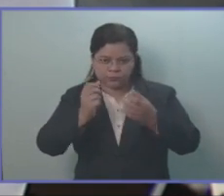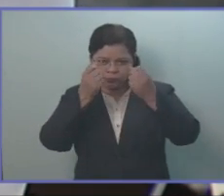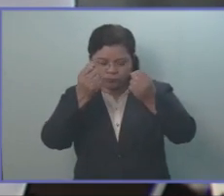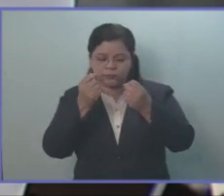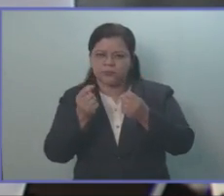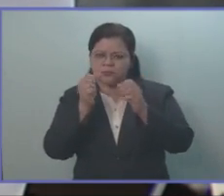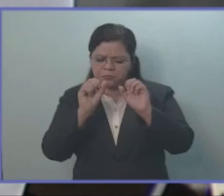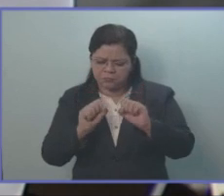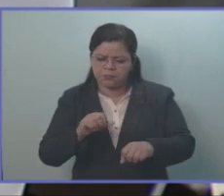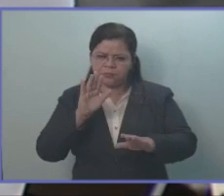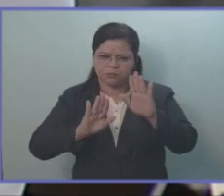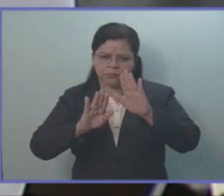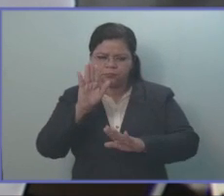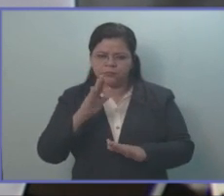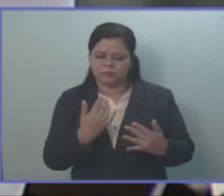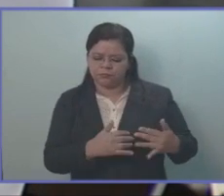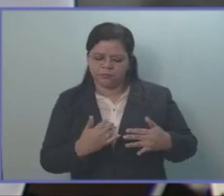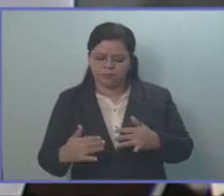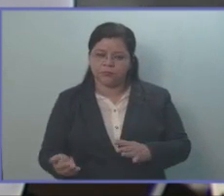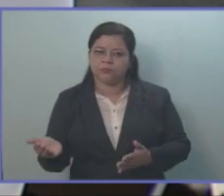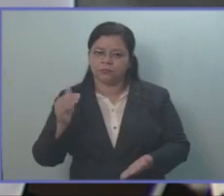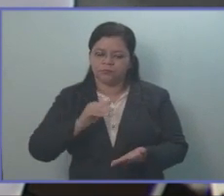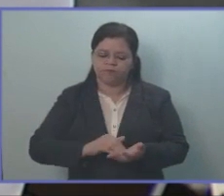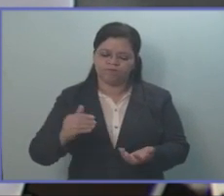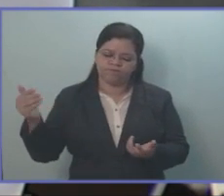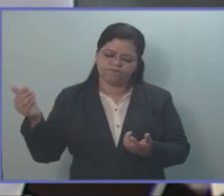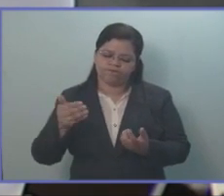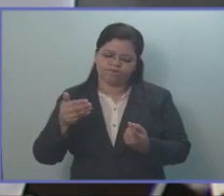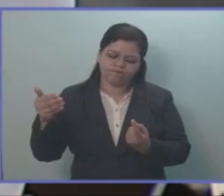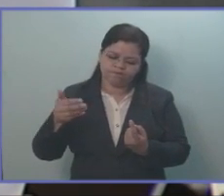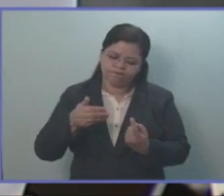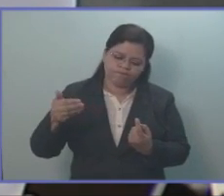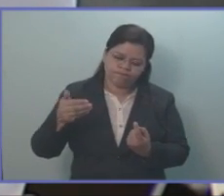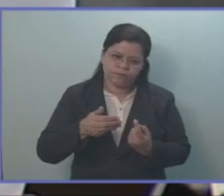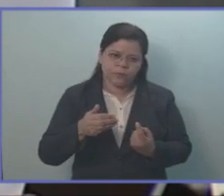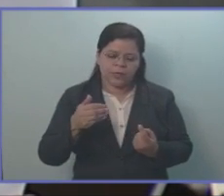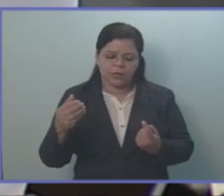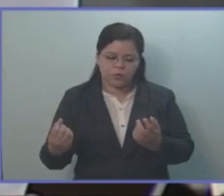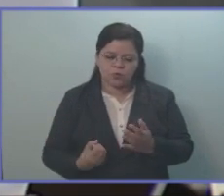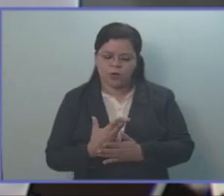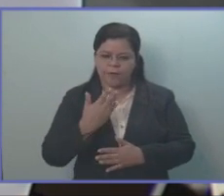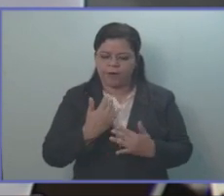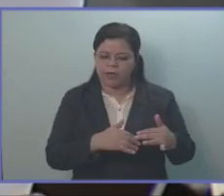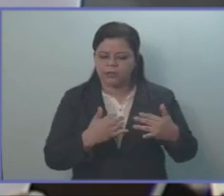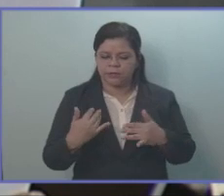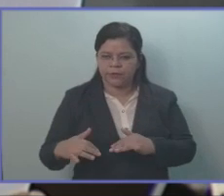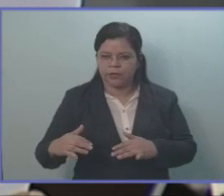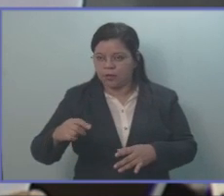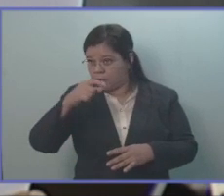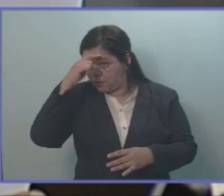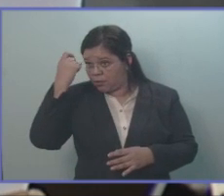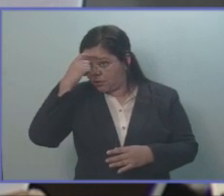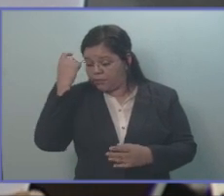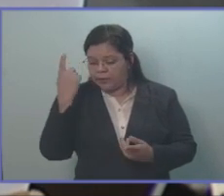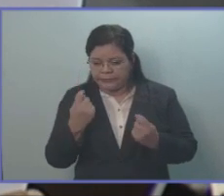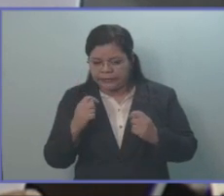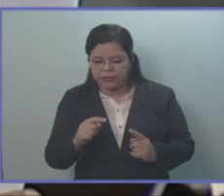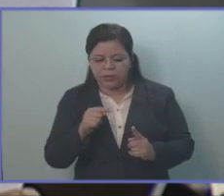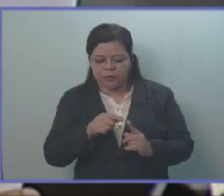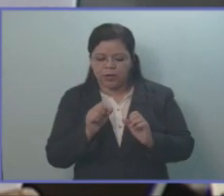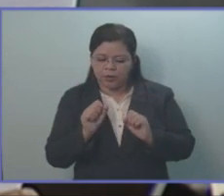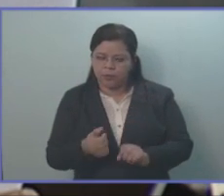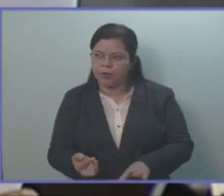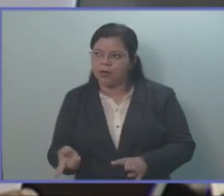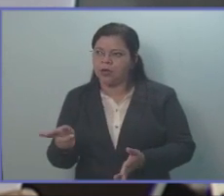en actividades de índole reeducativa y de formación de hábitos de trabajo, procurando su readaptación